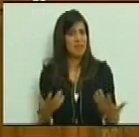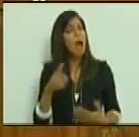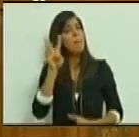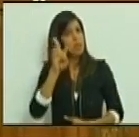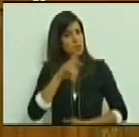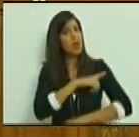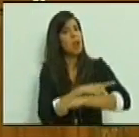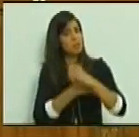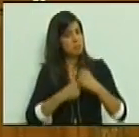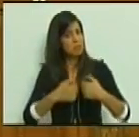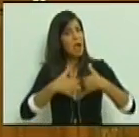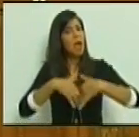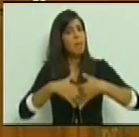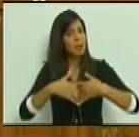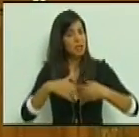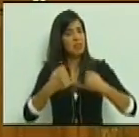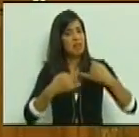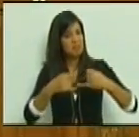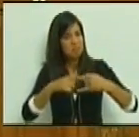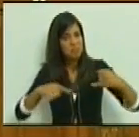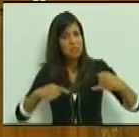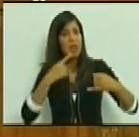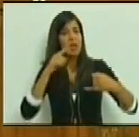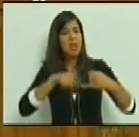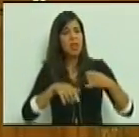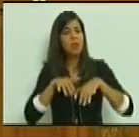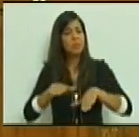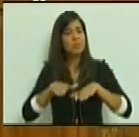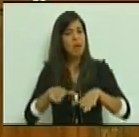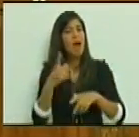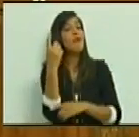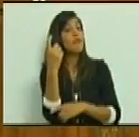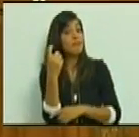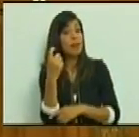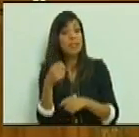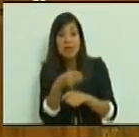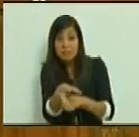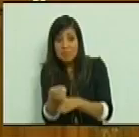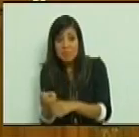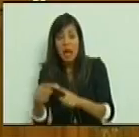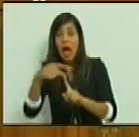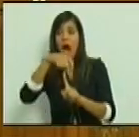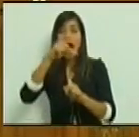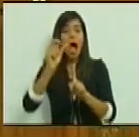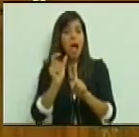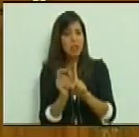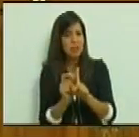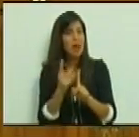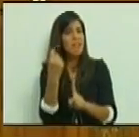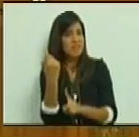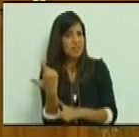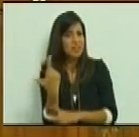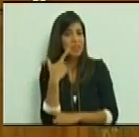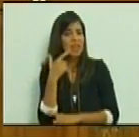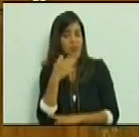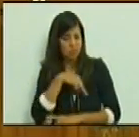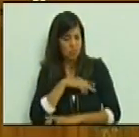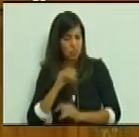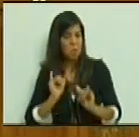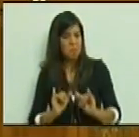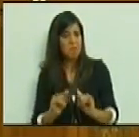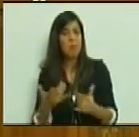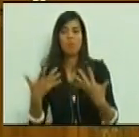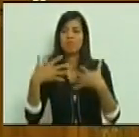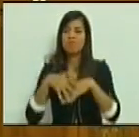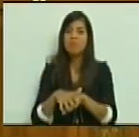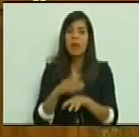hacer el hilo, para hacer la tela, que nos falta sembrar el algodón, pues, bueno, vamos a sembrarlo, pues. Y construimos allí y nos vinculamos